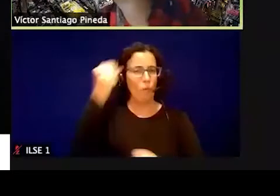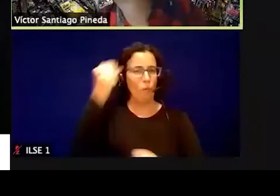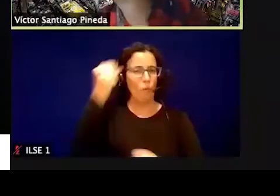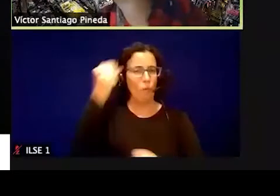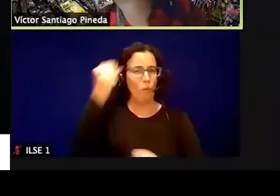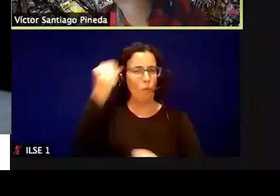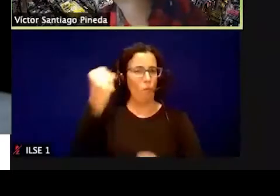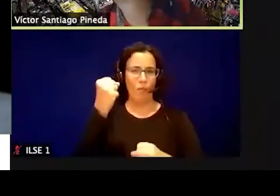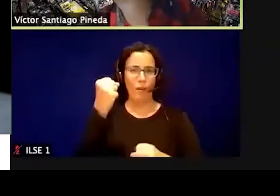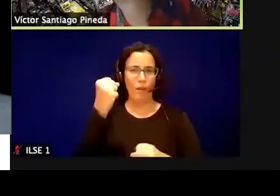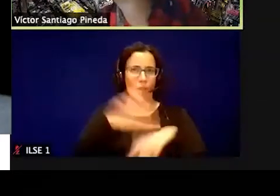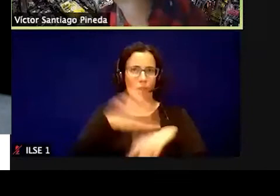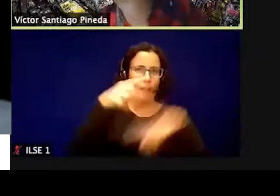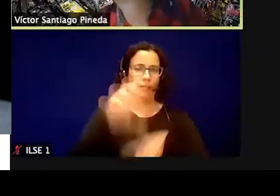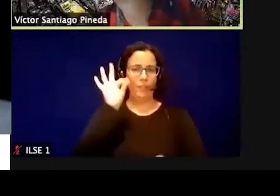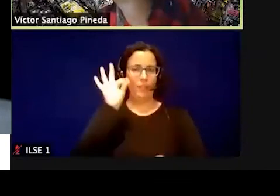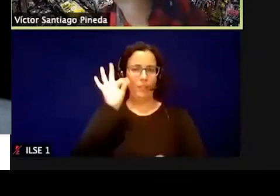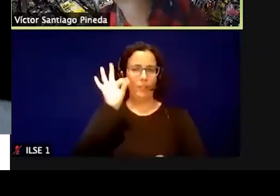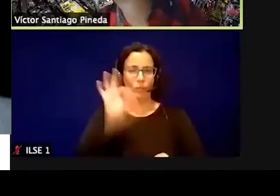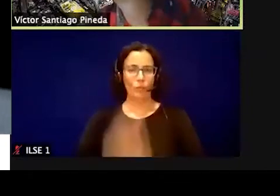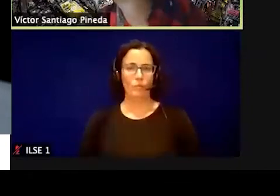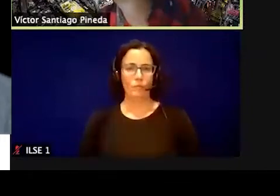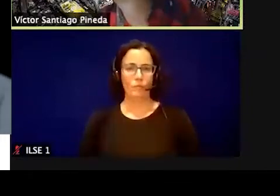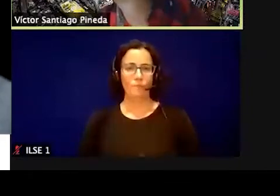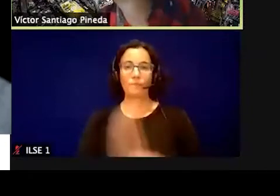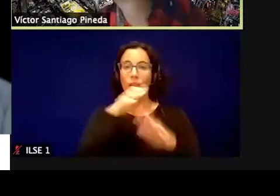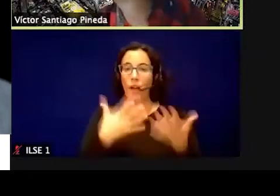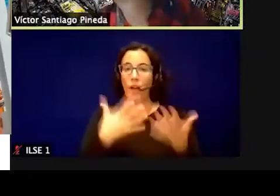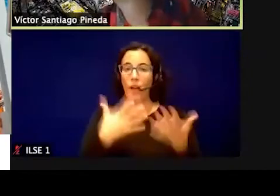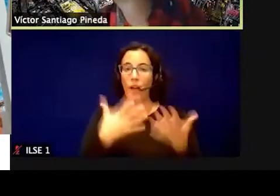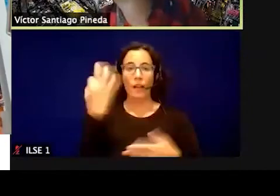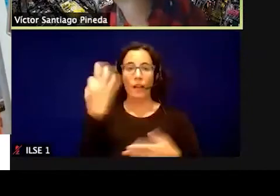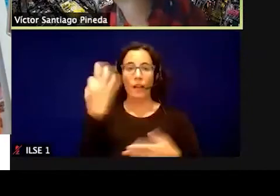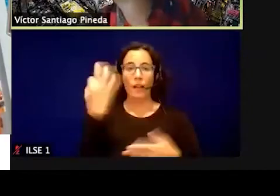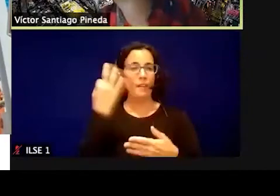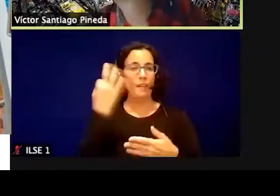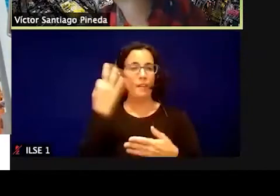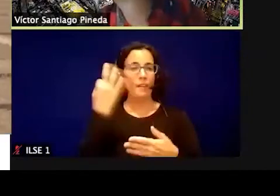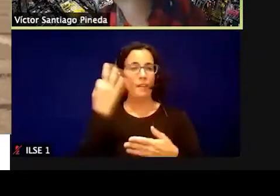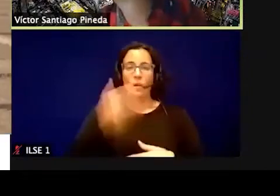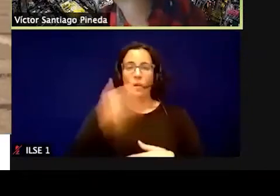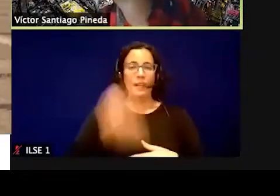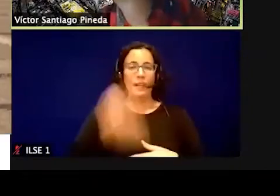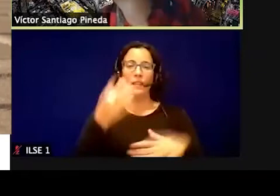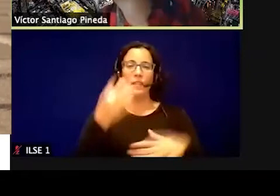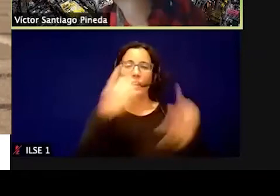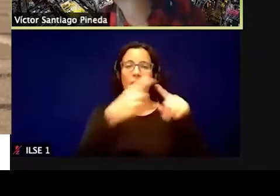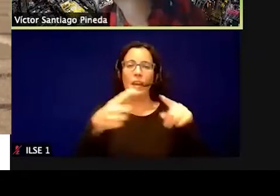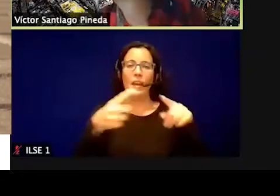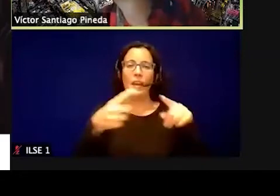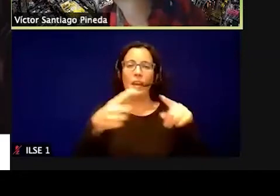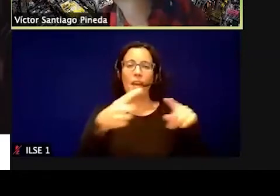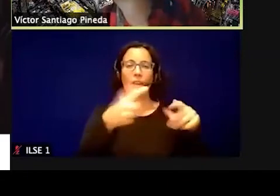decisiones, que usen. Hoy tenemos que privilegiar al peatón, hoy el vehículo debe de pasar a un segundo plano y justamente la movilidad debe de ser en ese sentido.